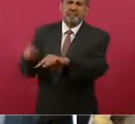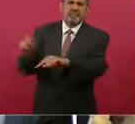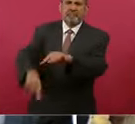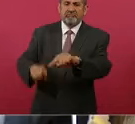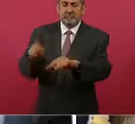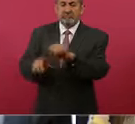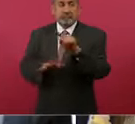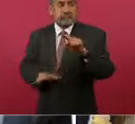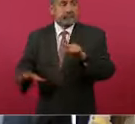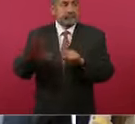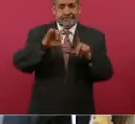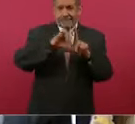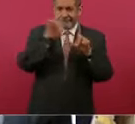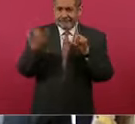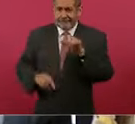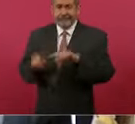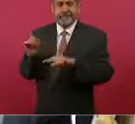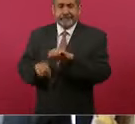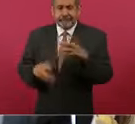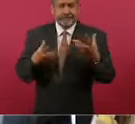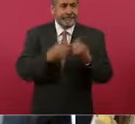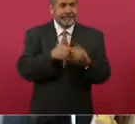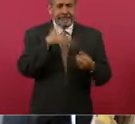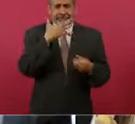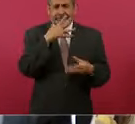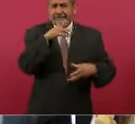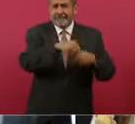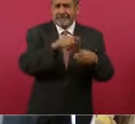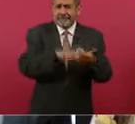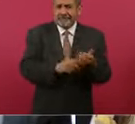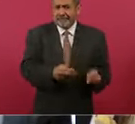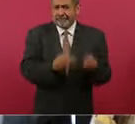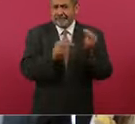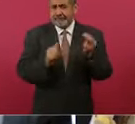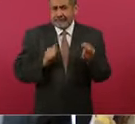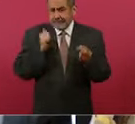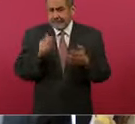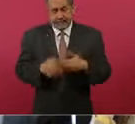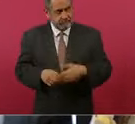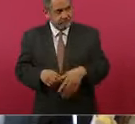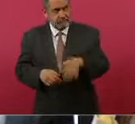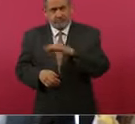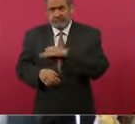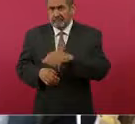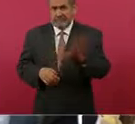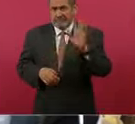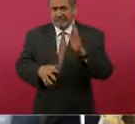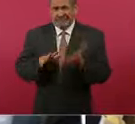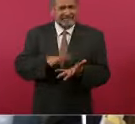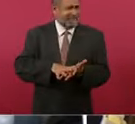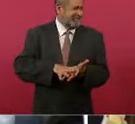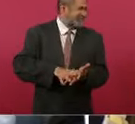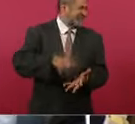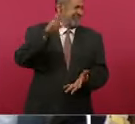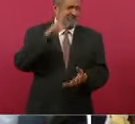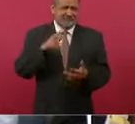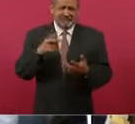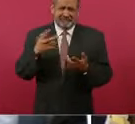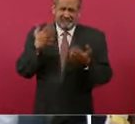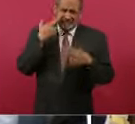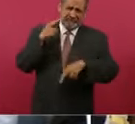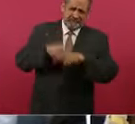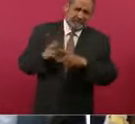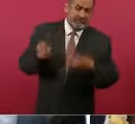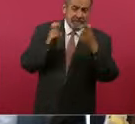nivel nacional del cártel inmobiliario. Entonces, estaríamos hablando a lo mejor del mayor robo en la historia. Ya no hablemos